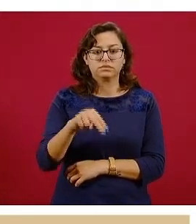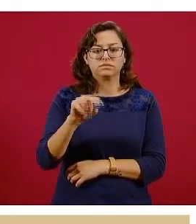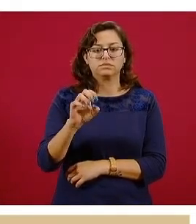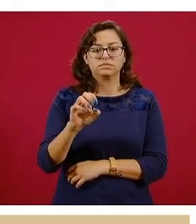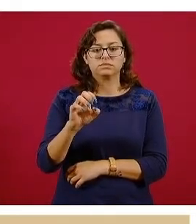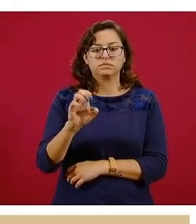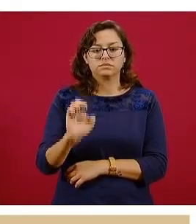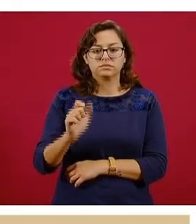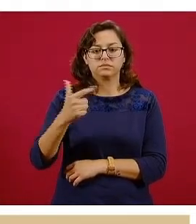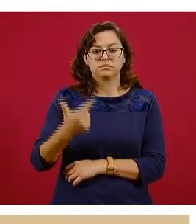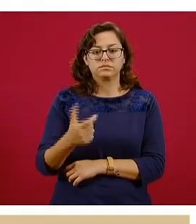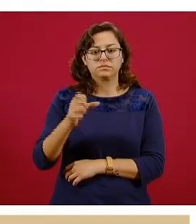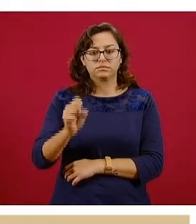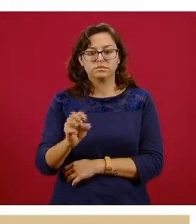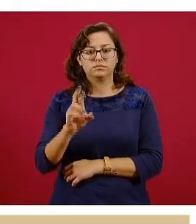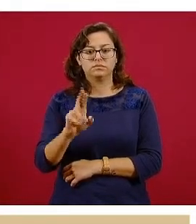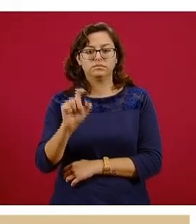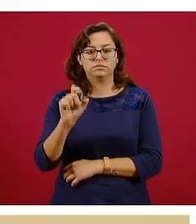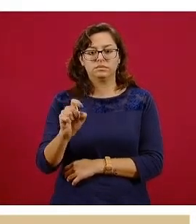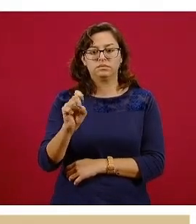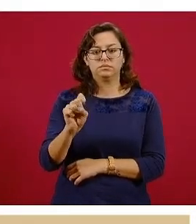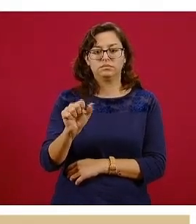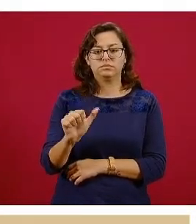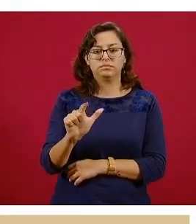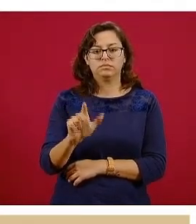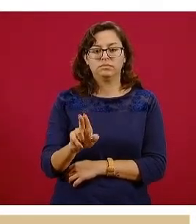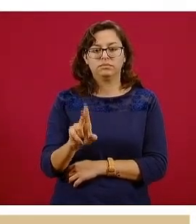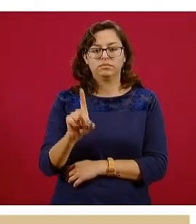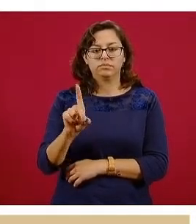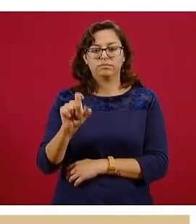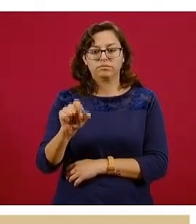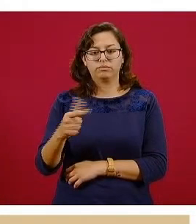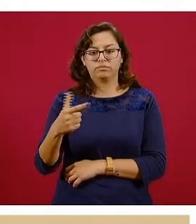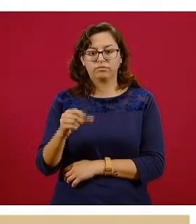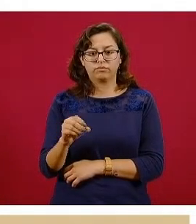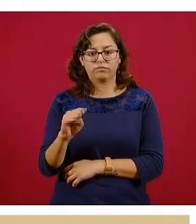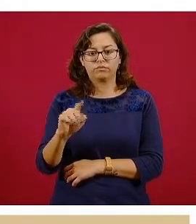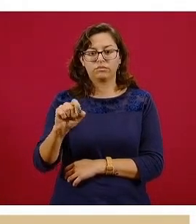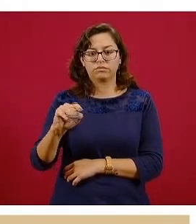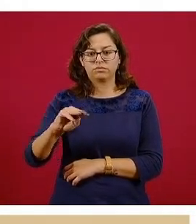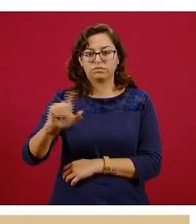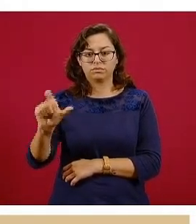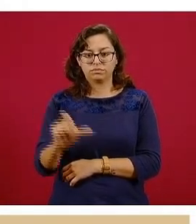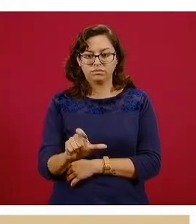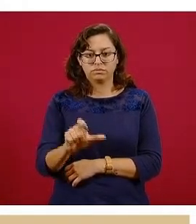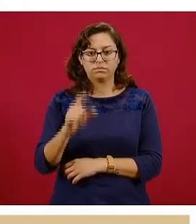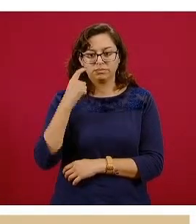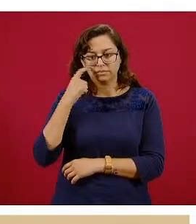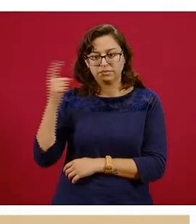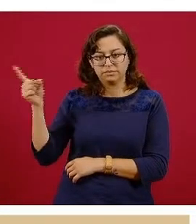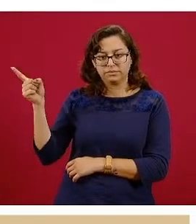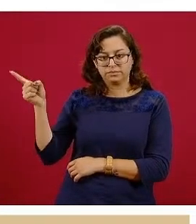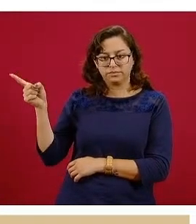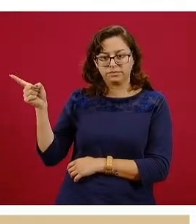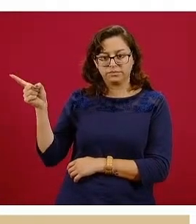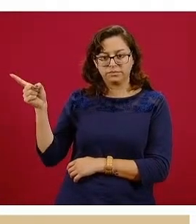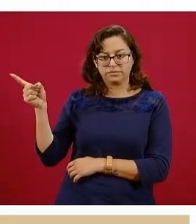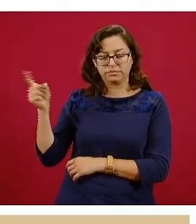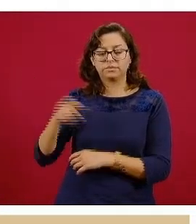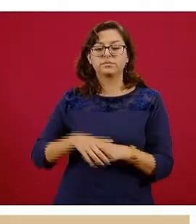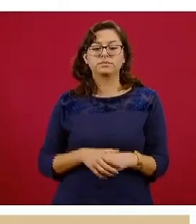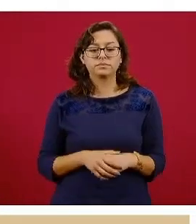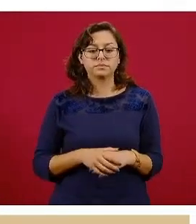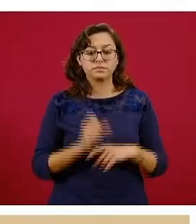y Salud Reproductiva. También tenemos los servicios especializados para atención a la violencia.